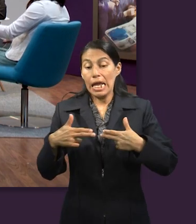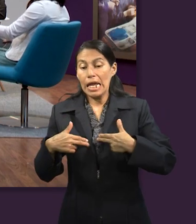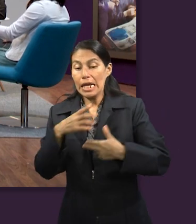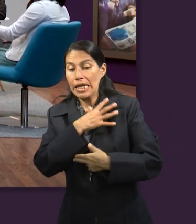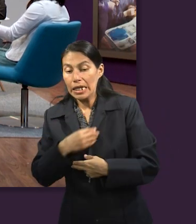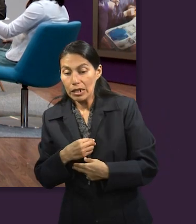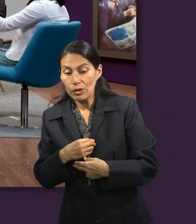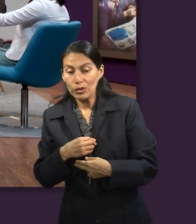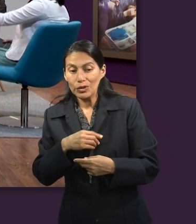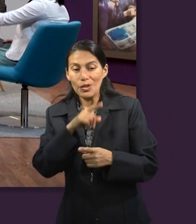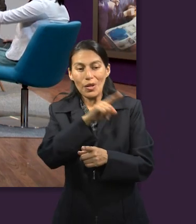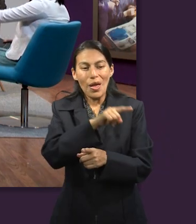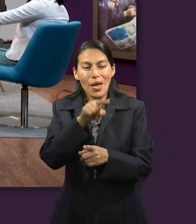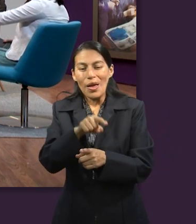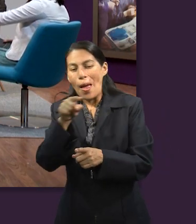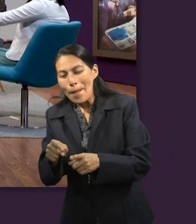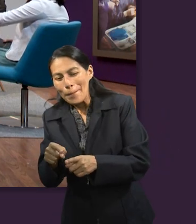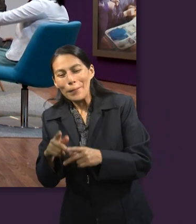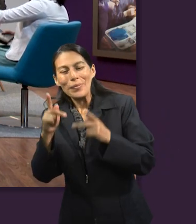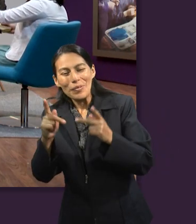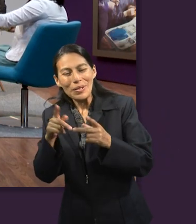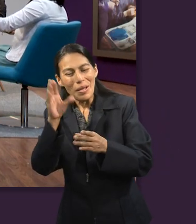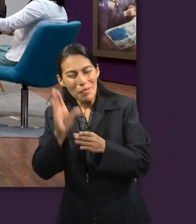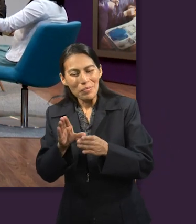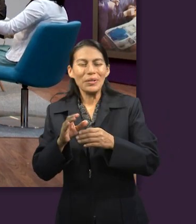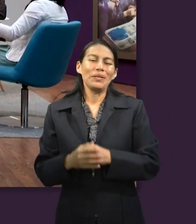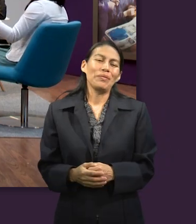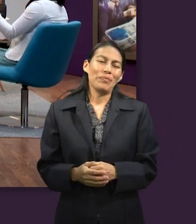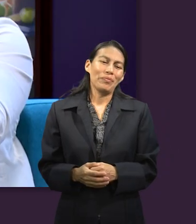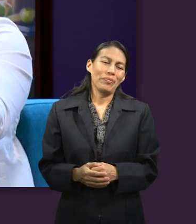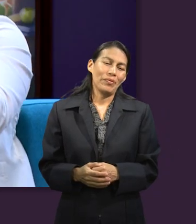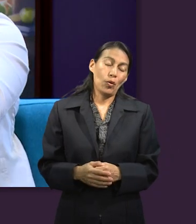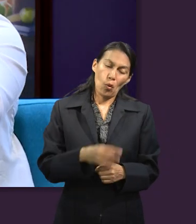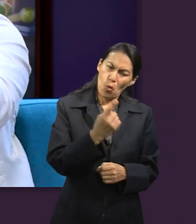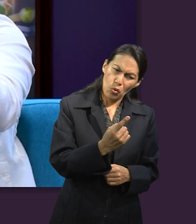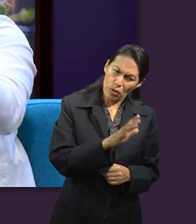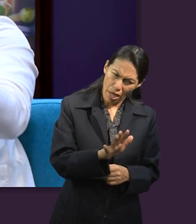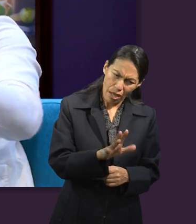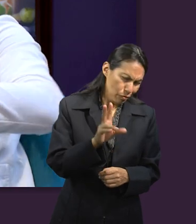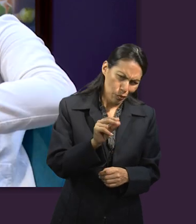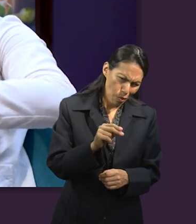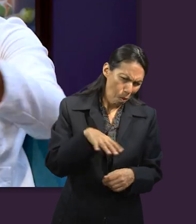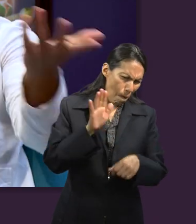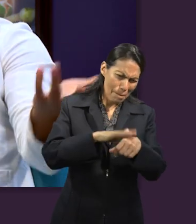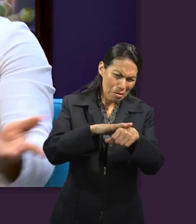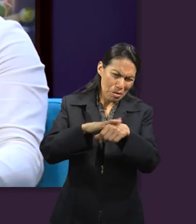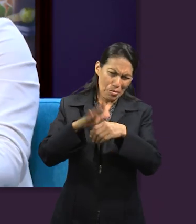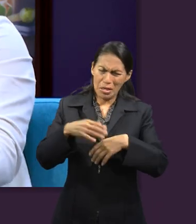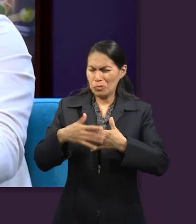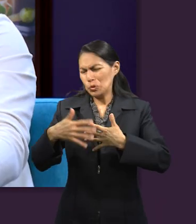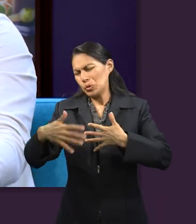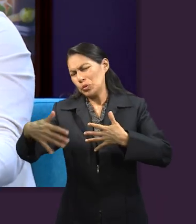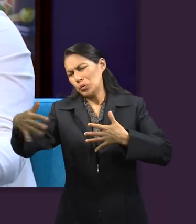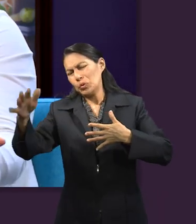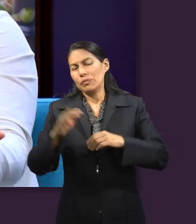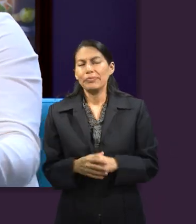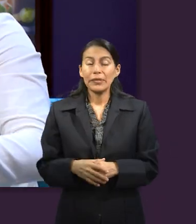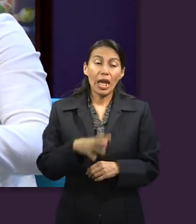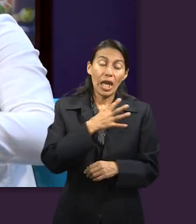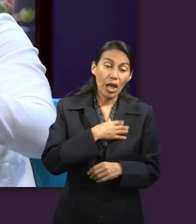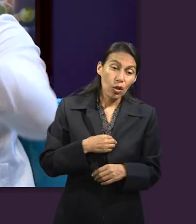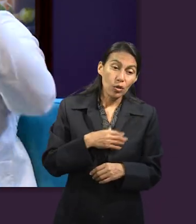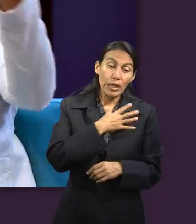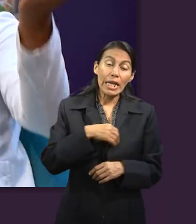pero que la promesa de dios se iba a cumplir porque ella no sólo iba a ser un hijo de la promesa iban a ser varios hijos y probablemente